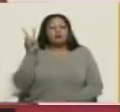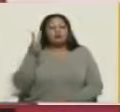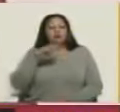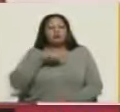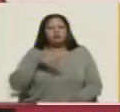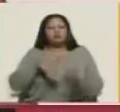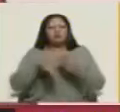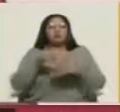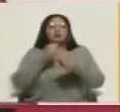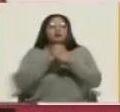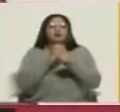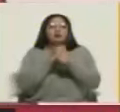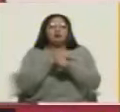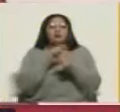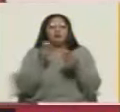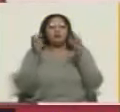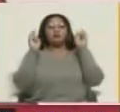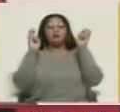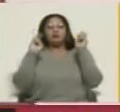trabajar